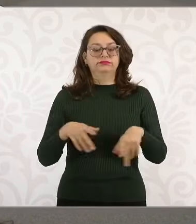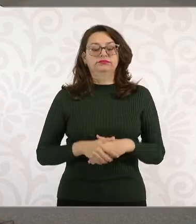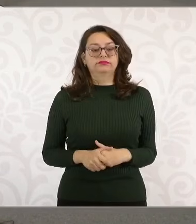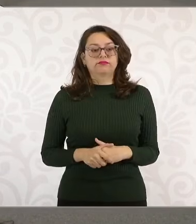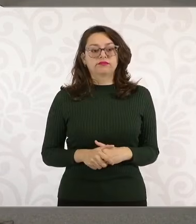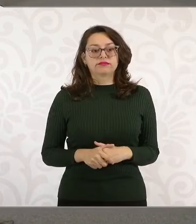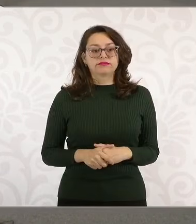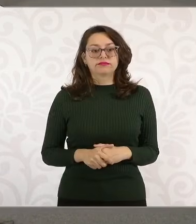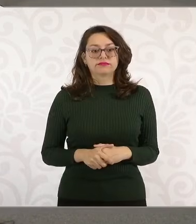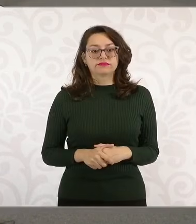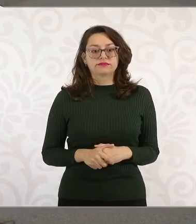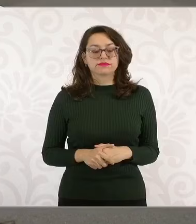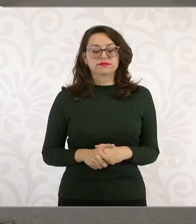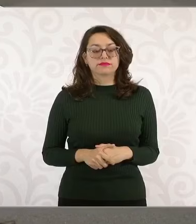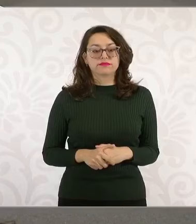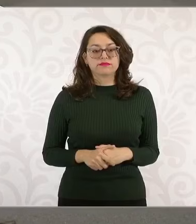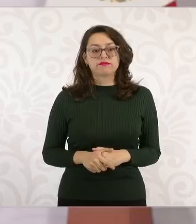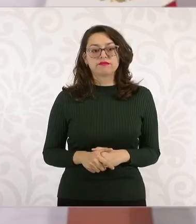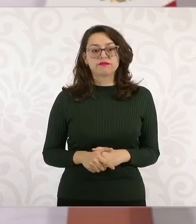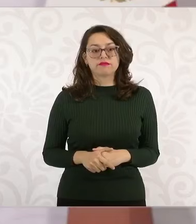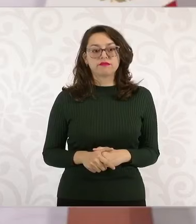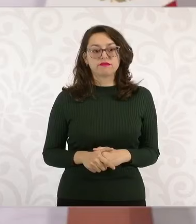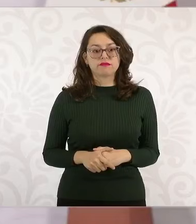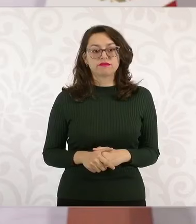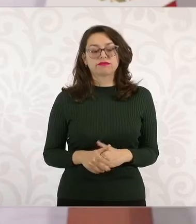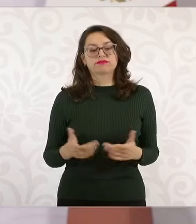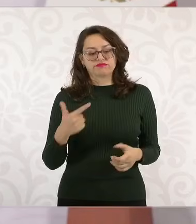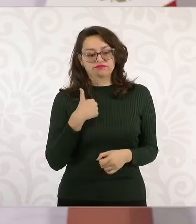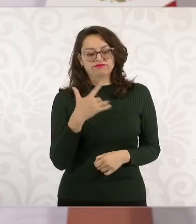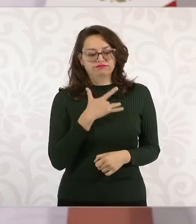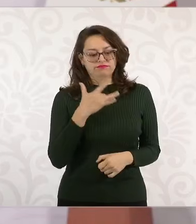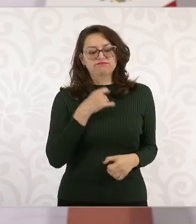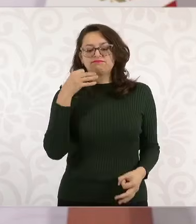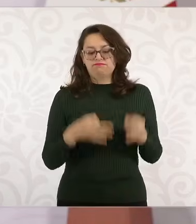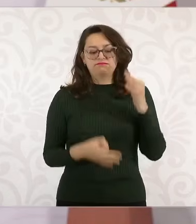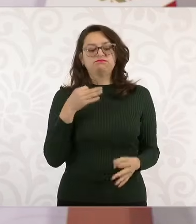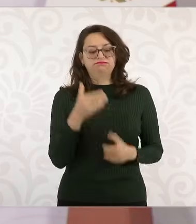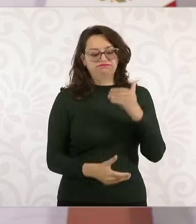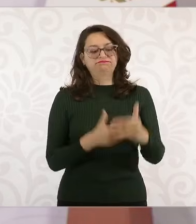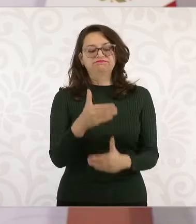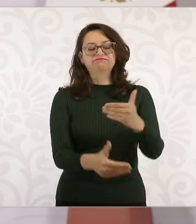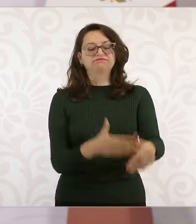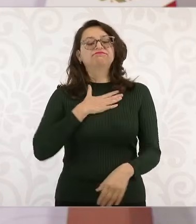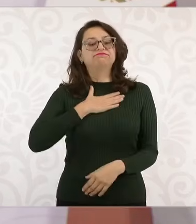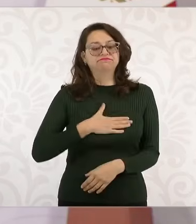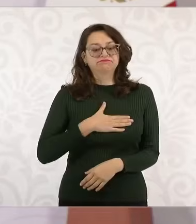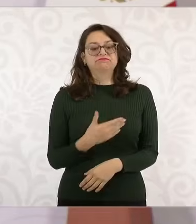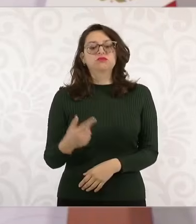después de buscar un proceso de garantías para un proceso justo, he decidido